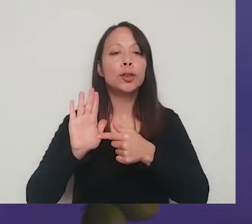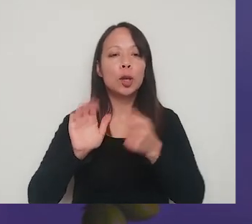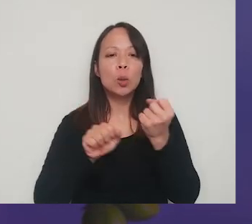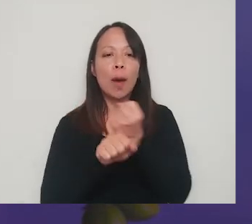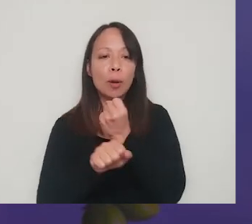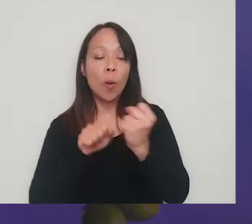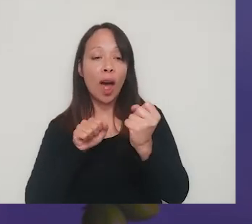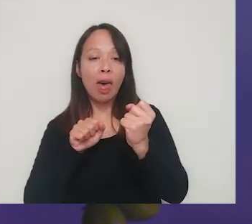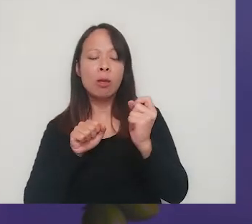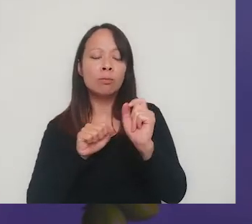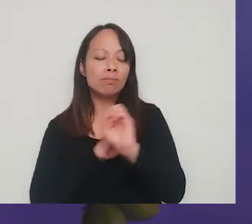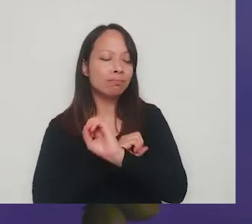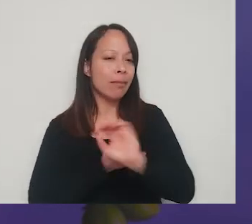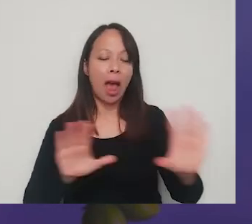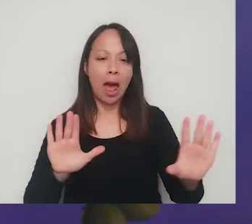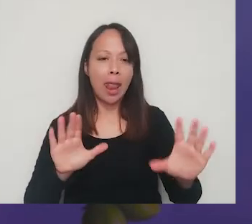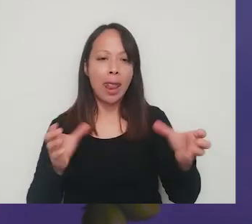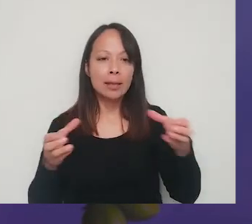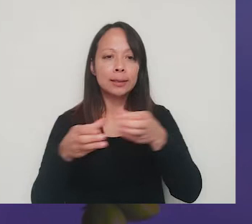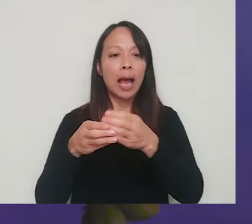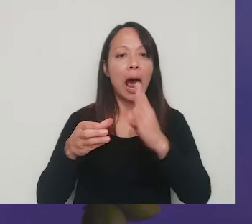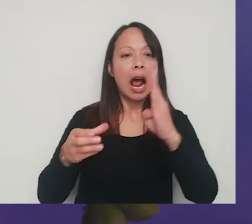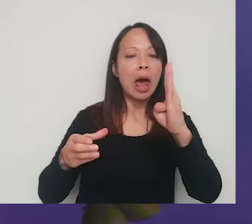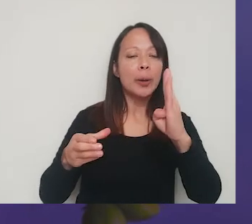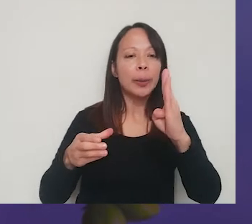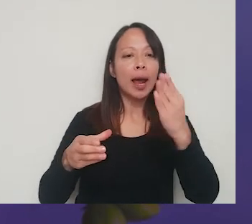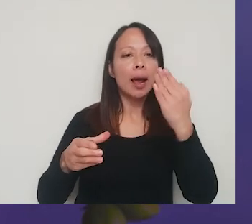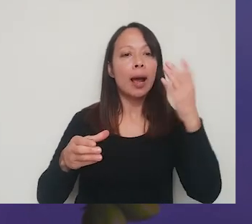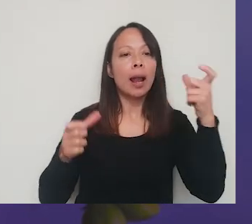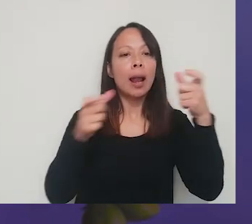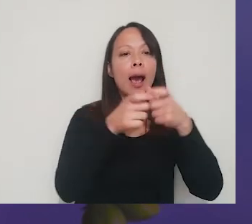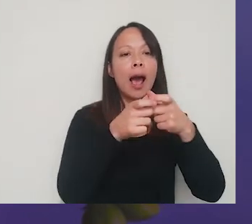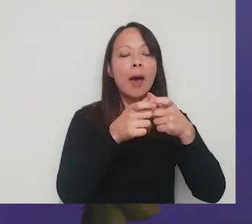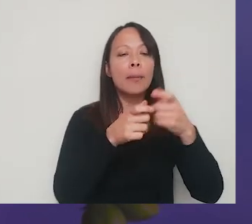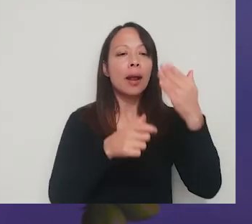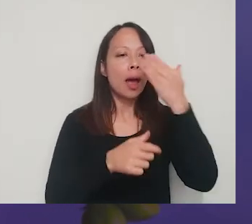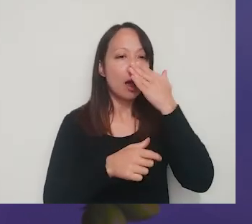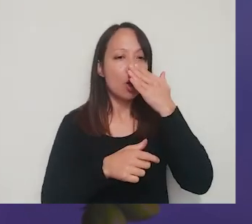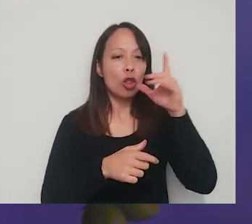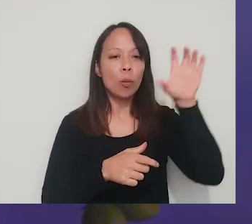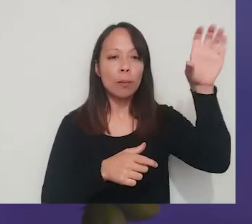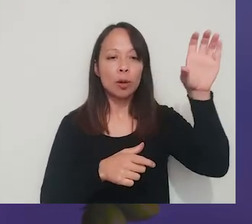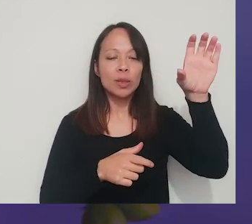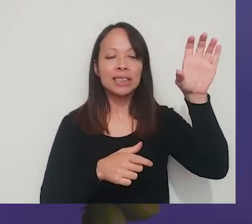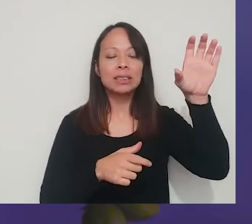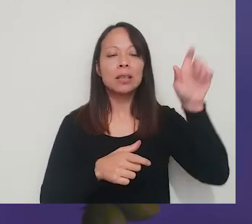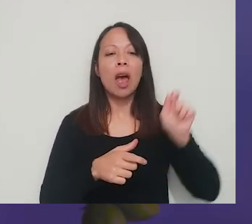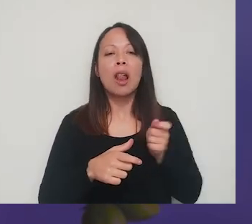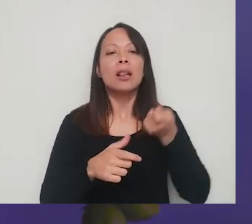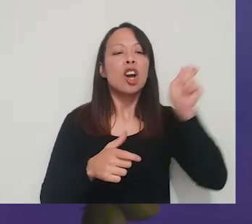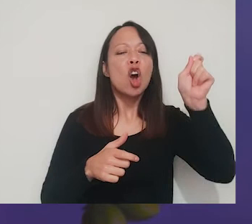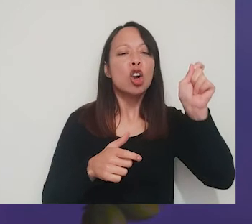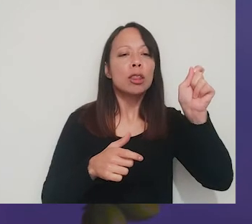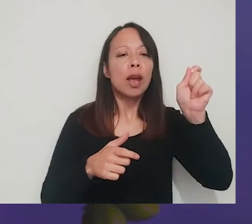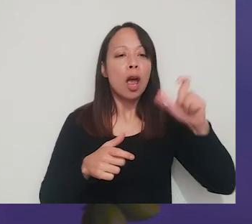muy grave, la Sala B de la Cámara Federal de Córdoba en el año 2018, con cita del